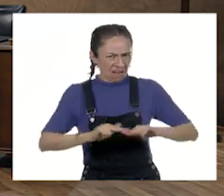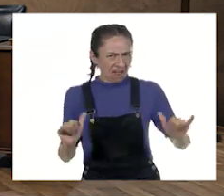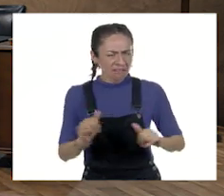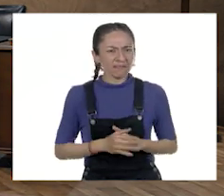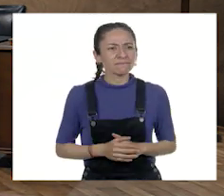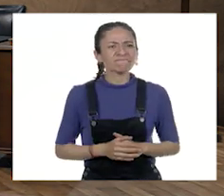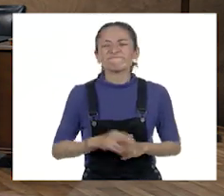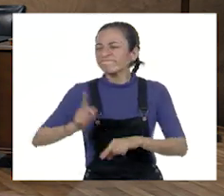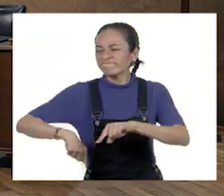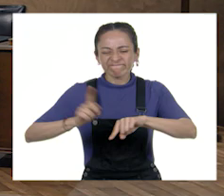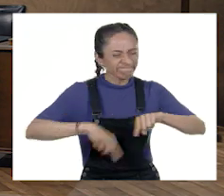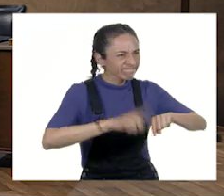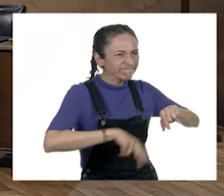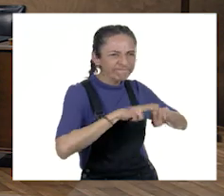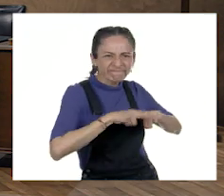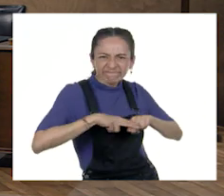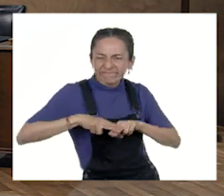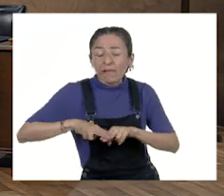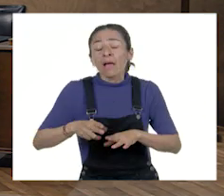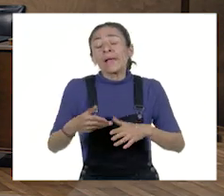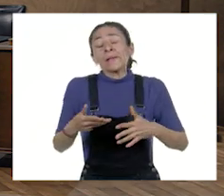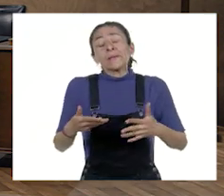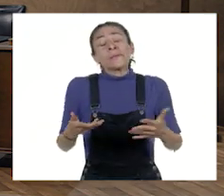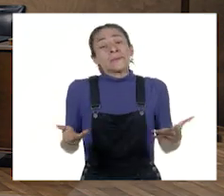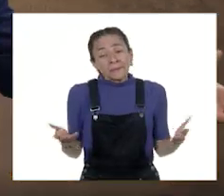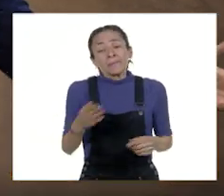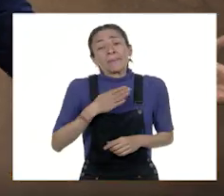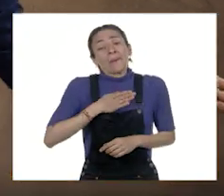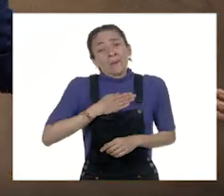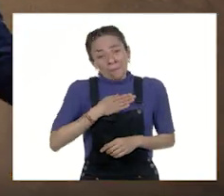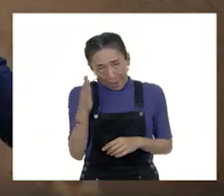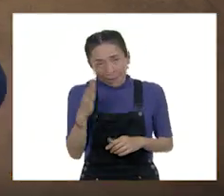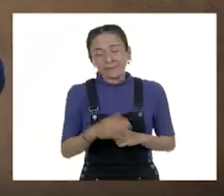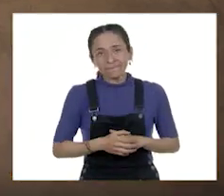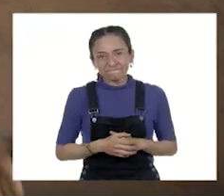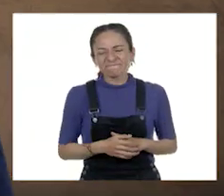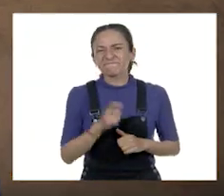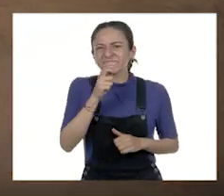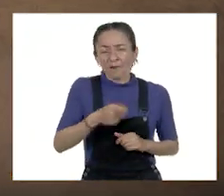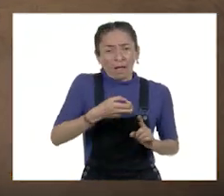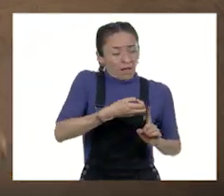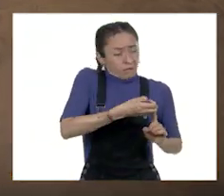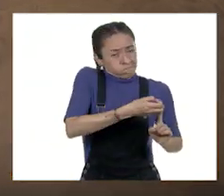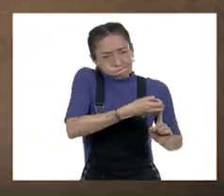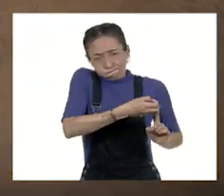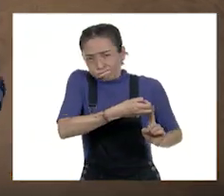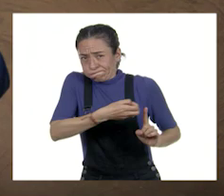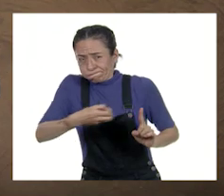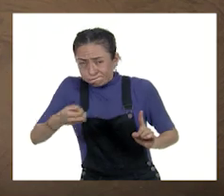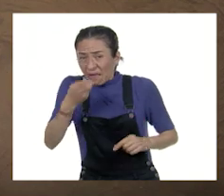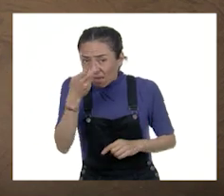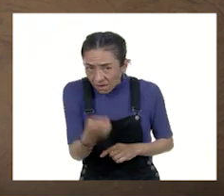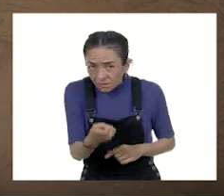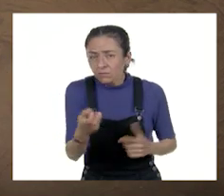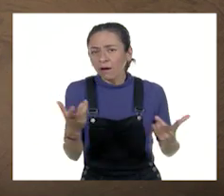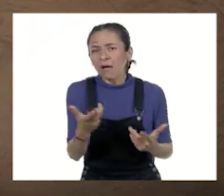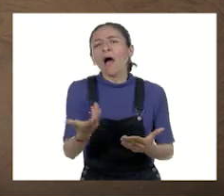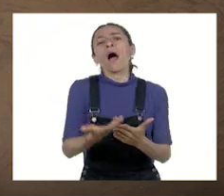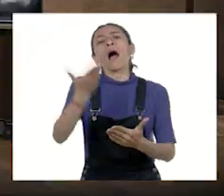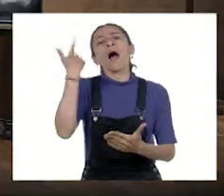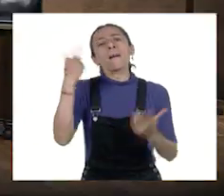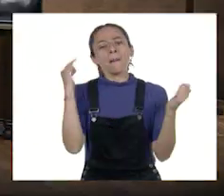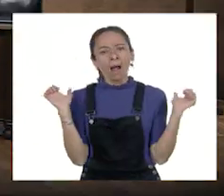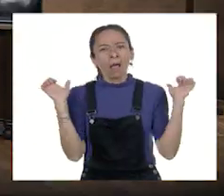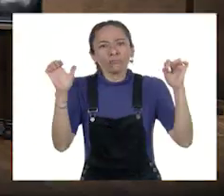Ay, bueno, pues organizar fue algo que se tuvo que hacer para realizar el Congreso